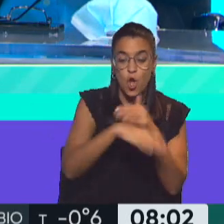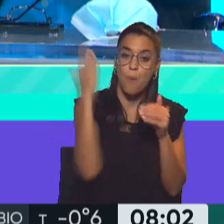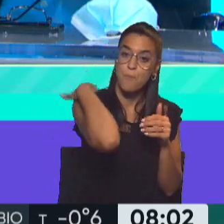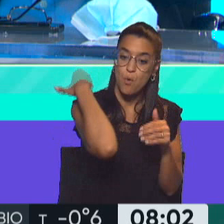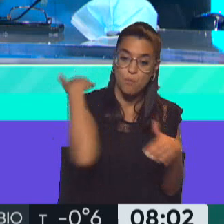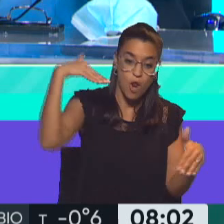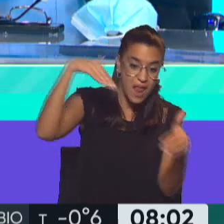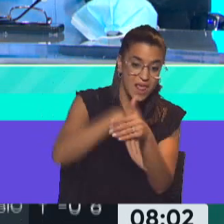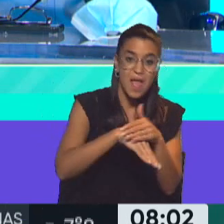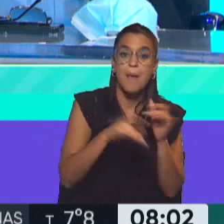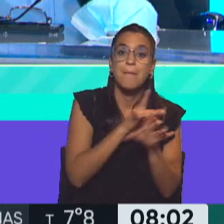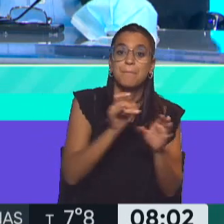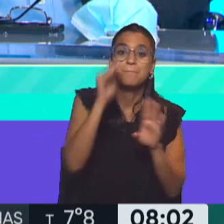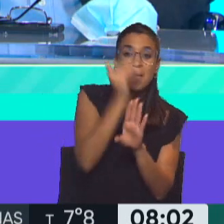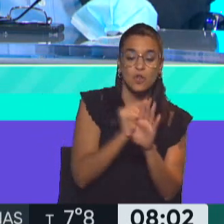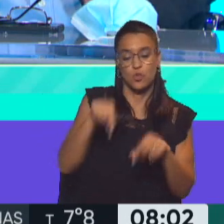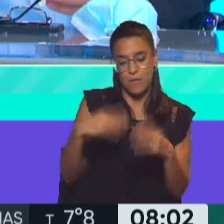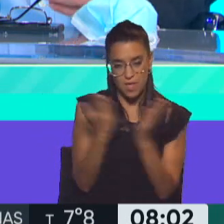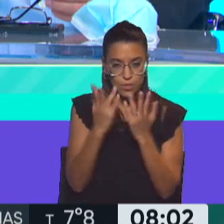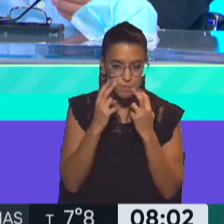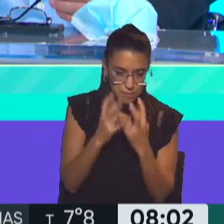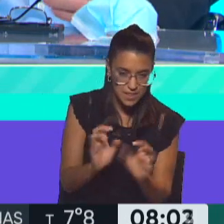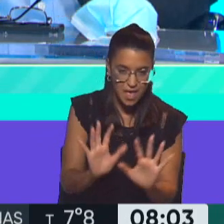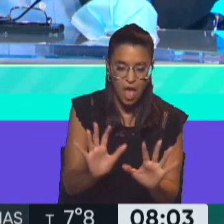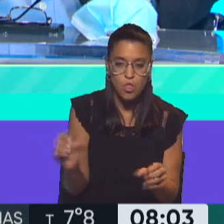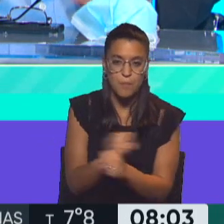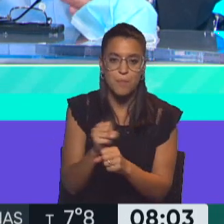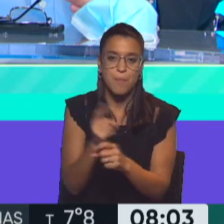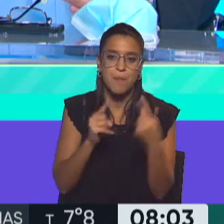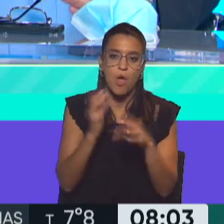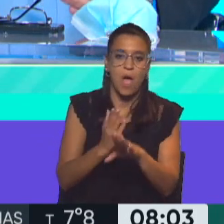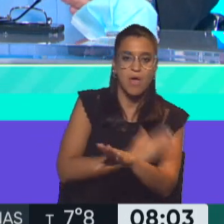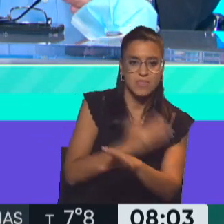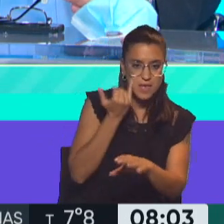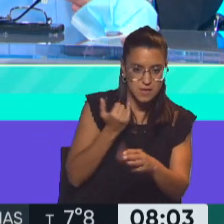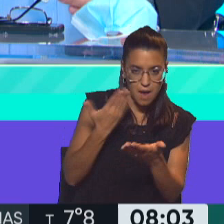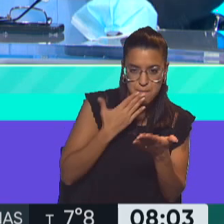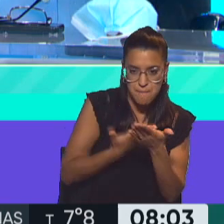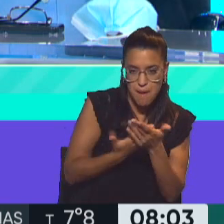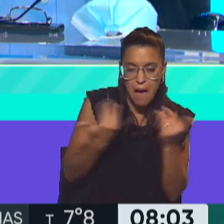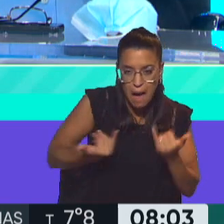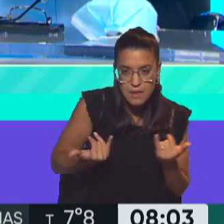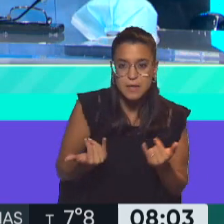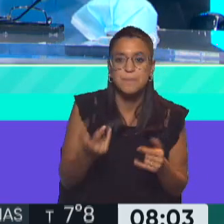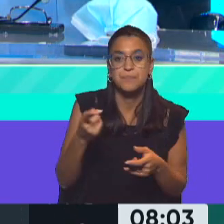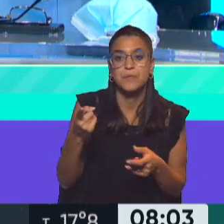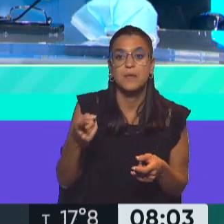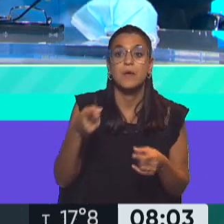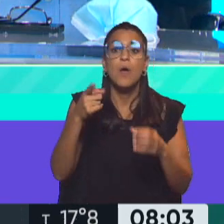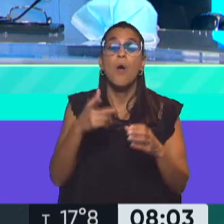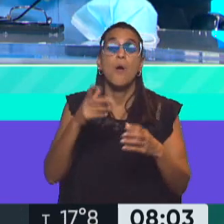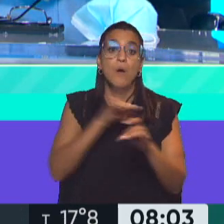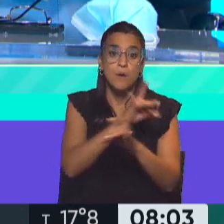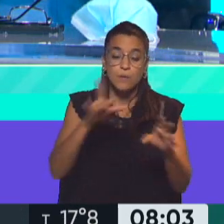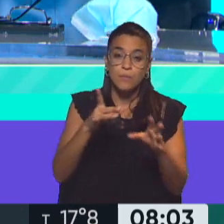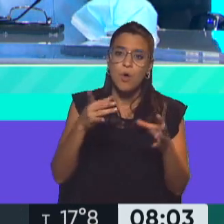del tejido pulmonar, esto es un estudio que todavía tiene que ser aprobado, pero que ya está en los preprints, mostrando que esa gran capacidad de